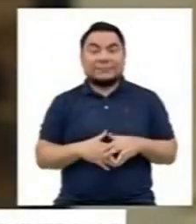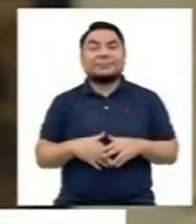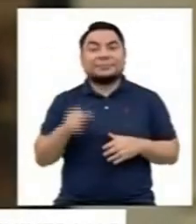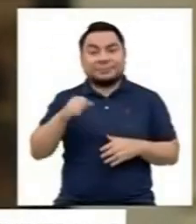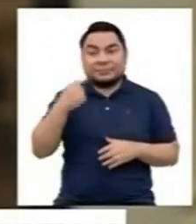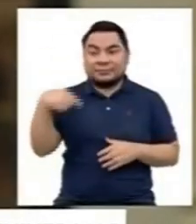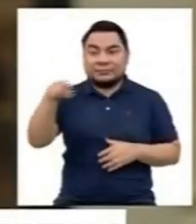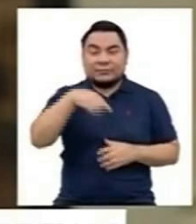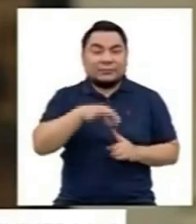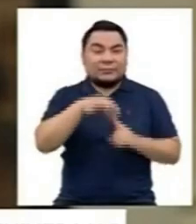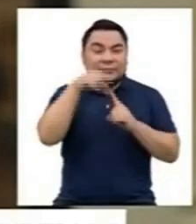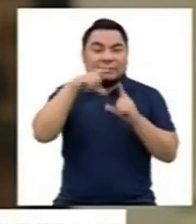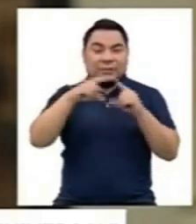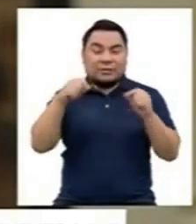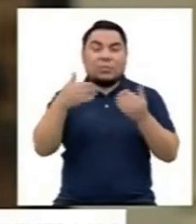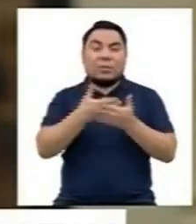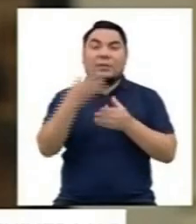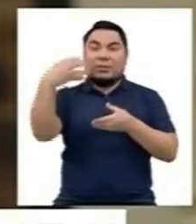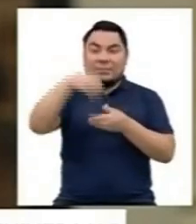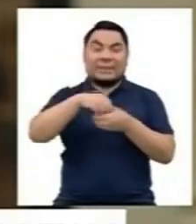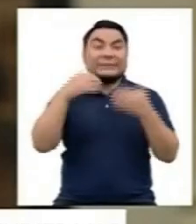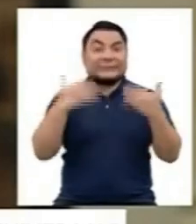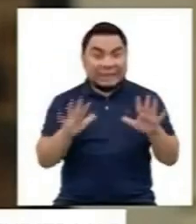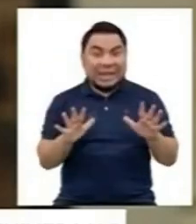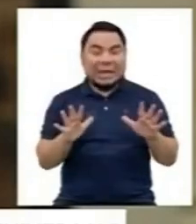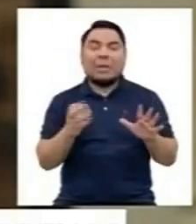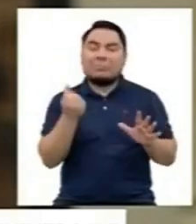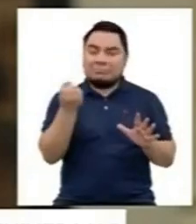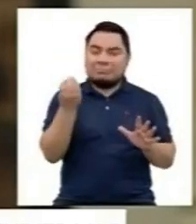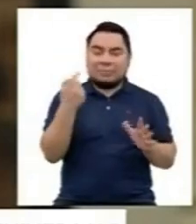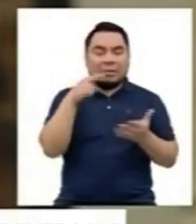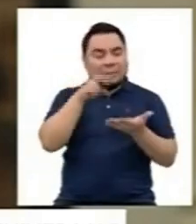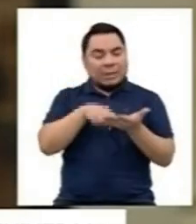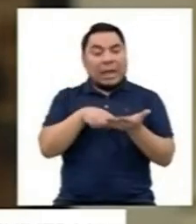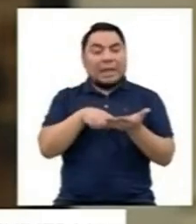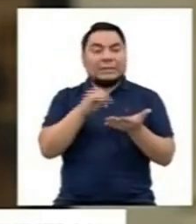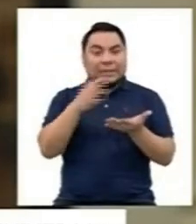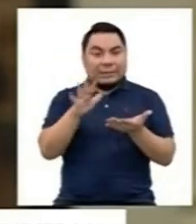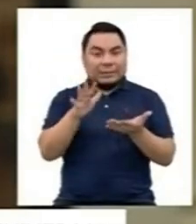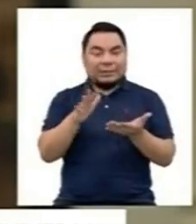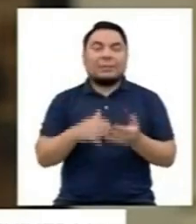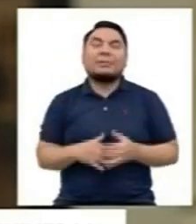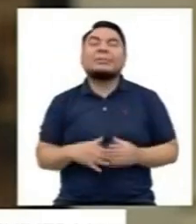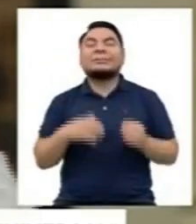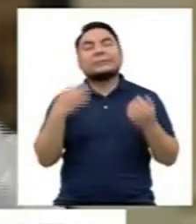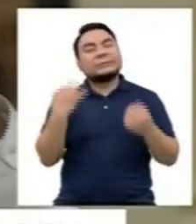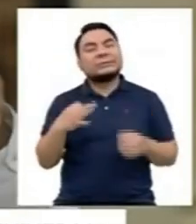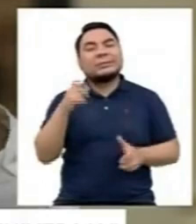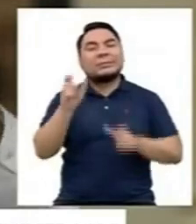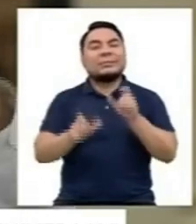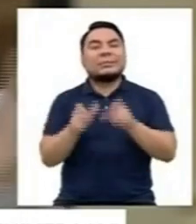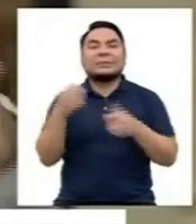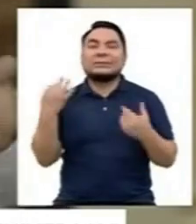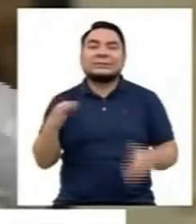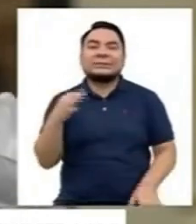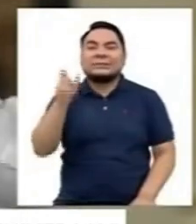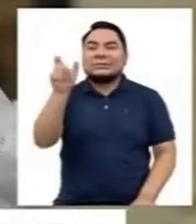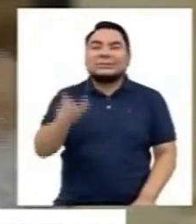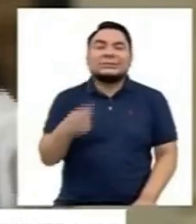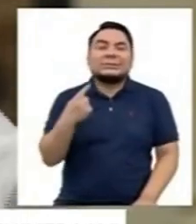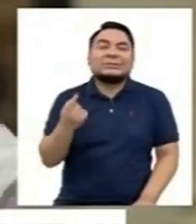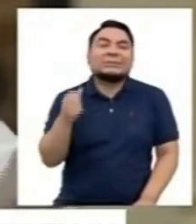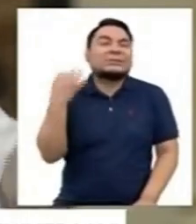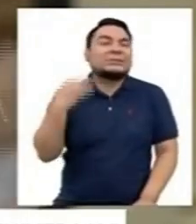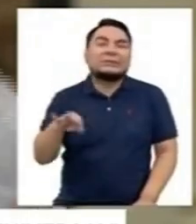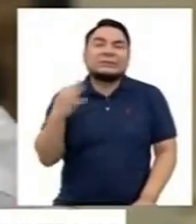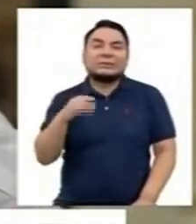permitiendo que a partir del próximo año se recupere en forma progresiva. Es lo bueno de Perú, que felizmente no